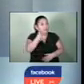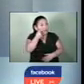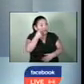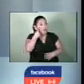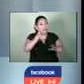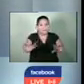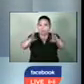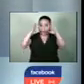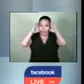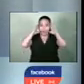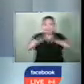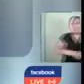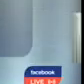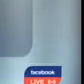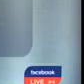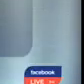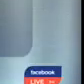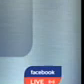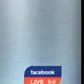atención.